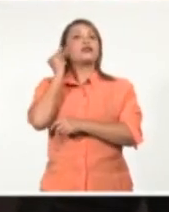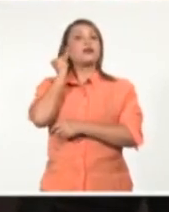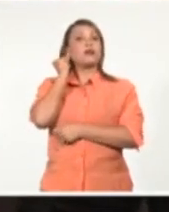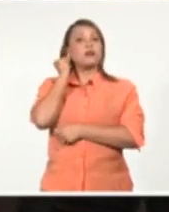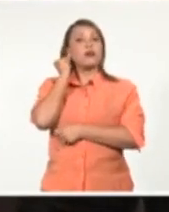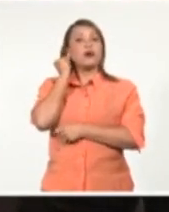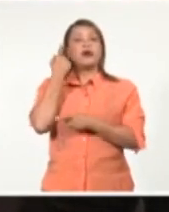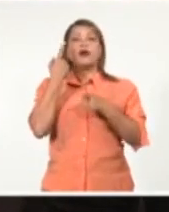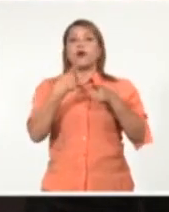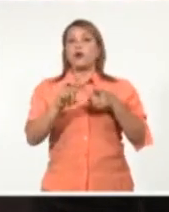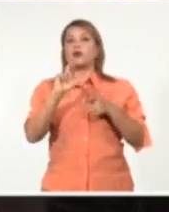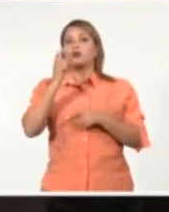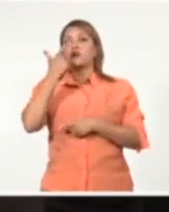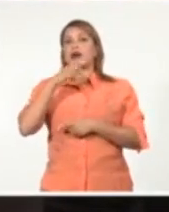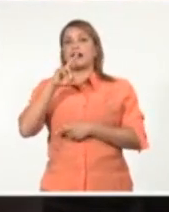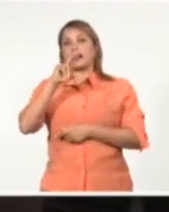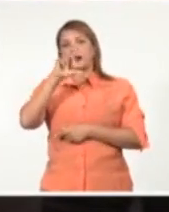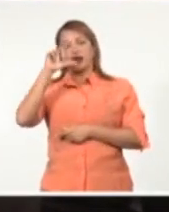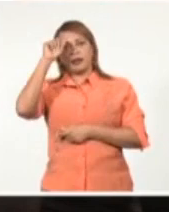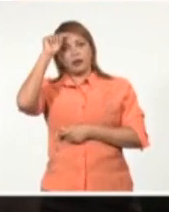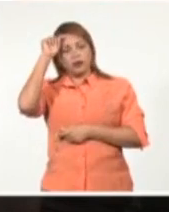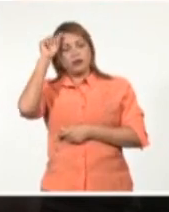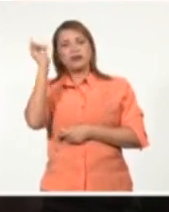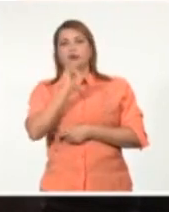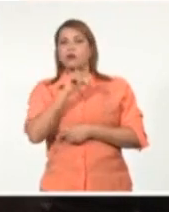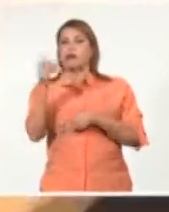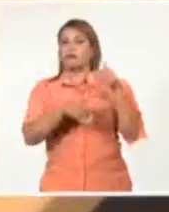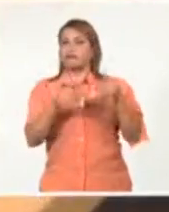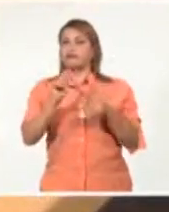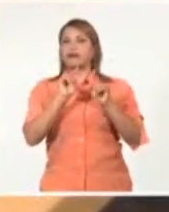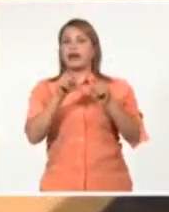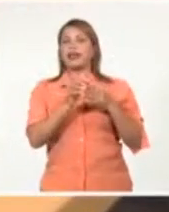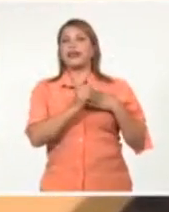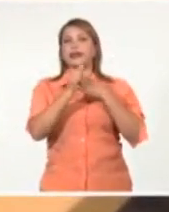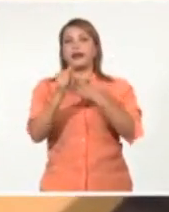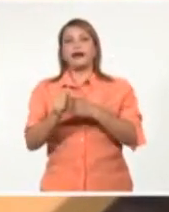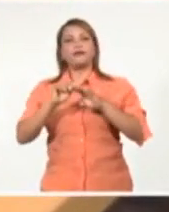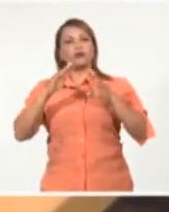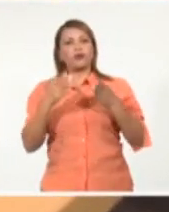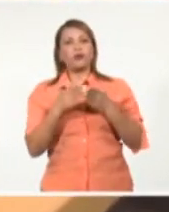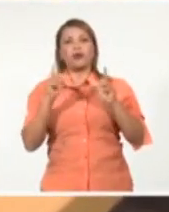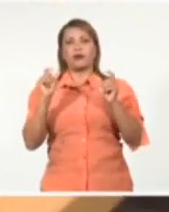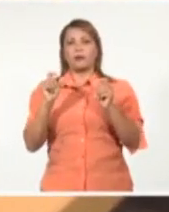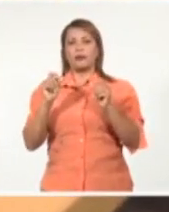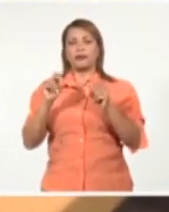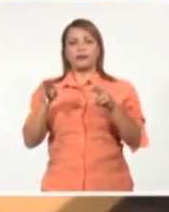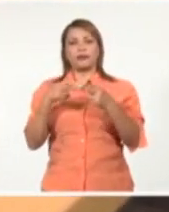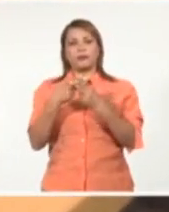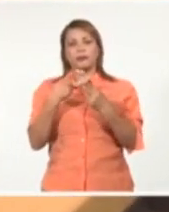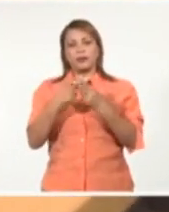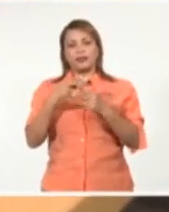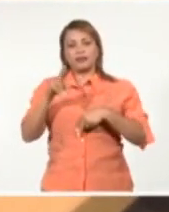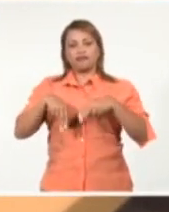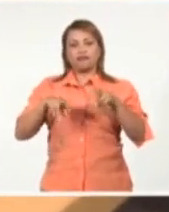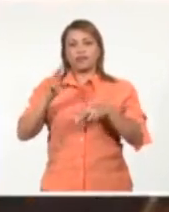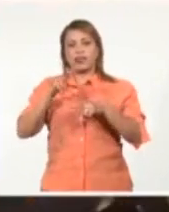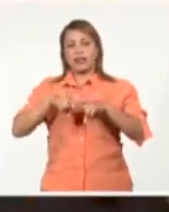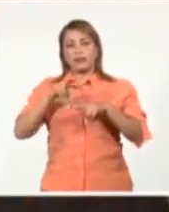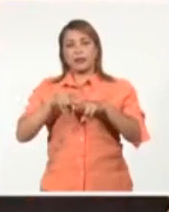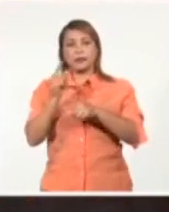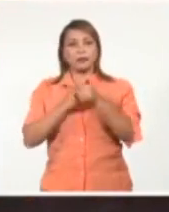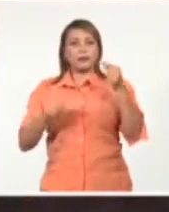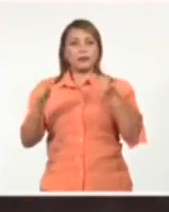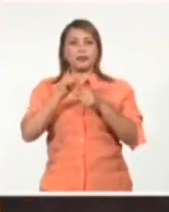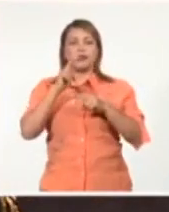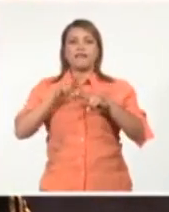el presidente de la Federación de nuestro país también se encuentra por supuesto dirigiendo todo lo que acontece aquí en la Habana específicamente en